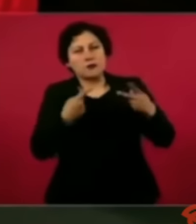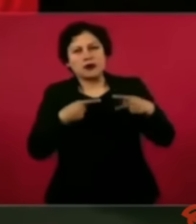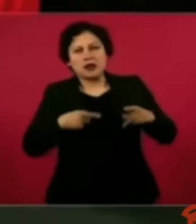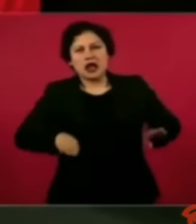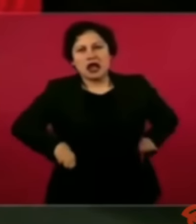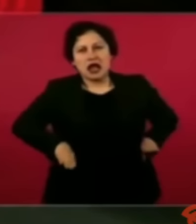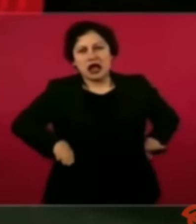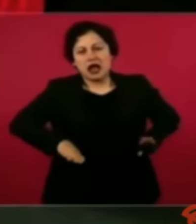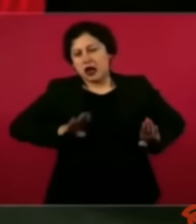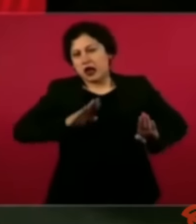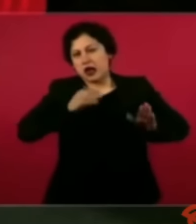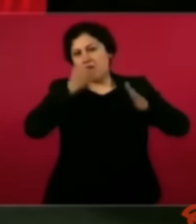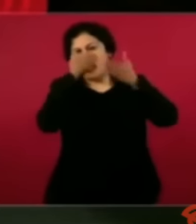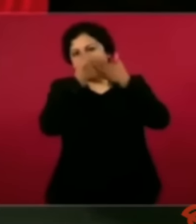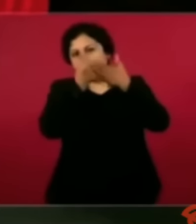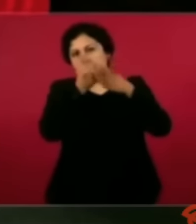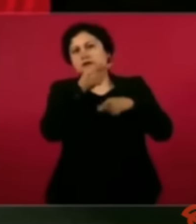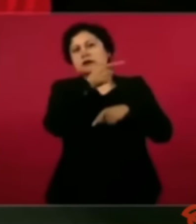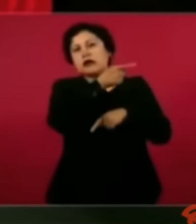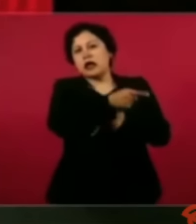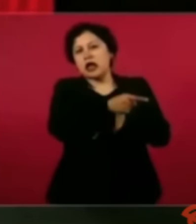que les cueste